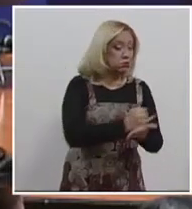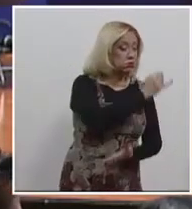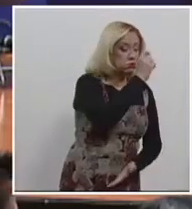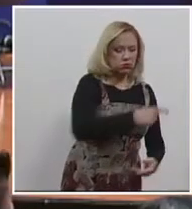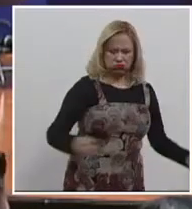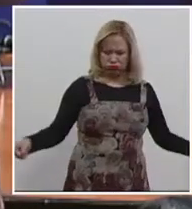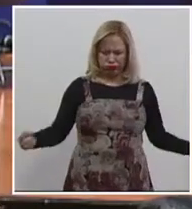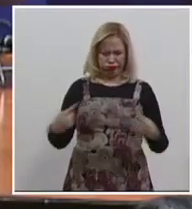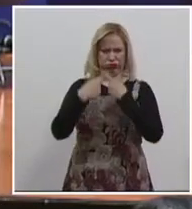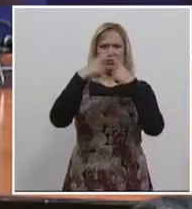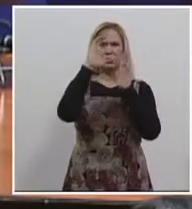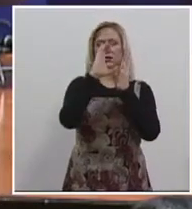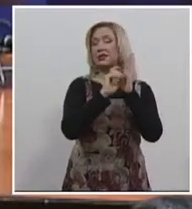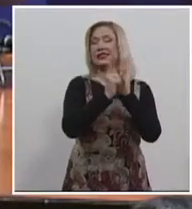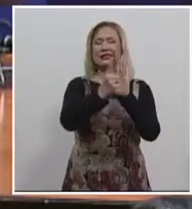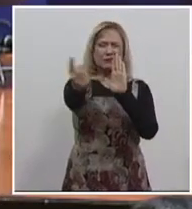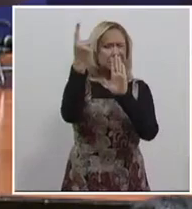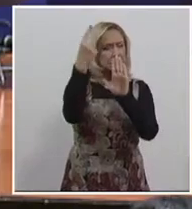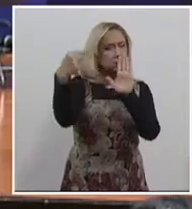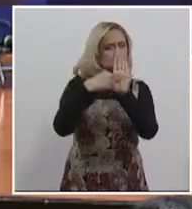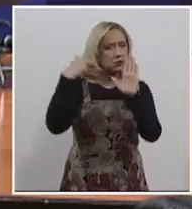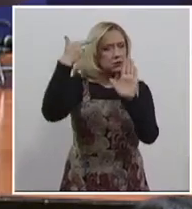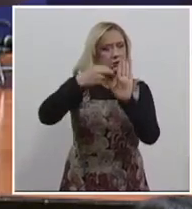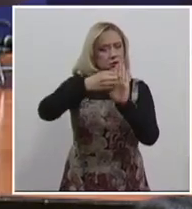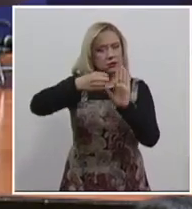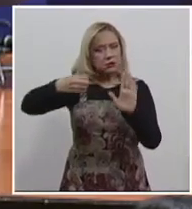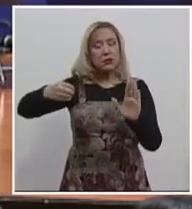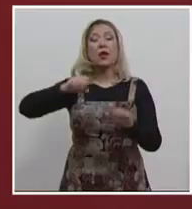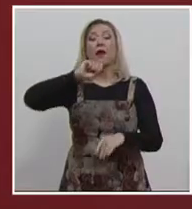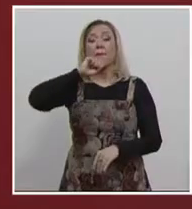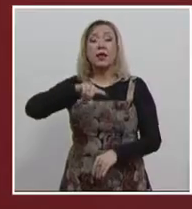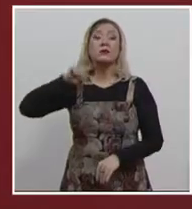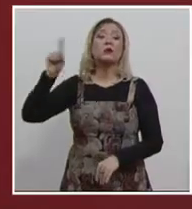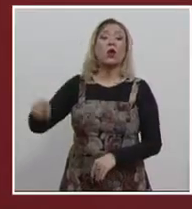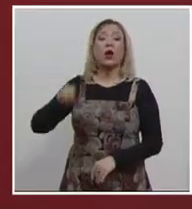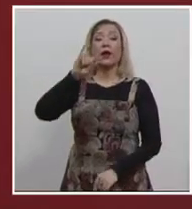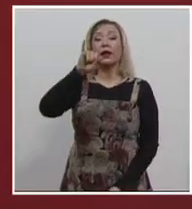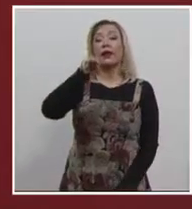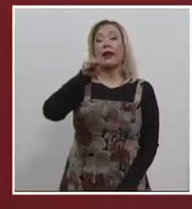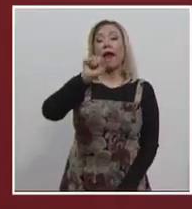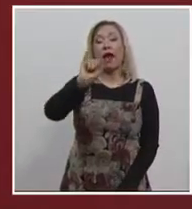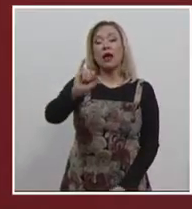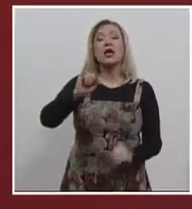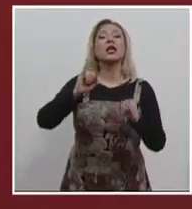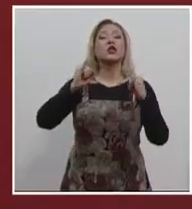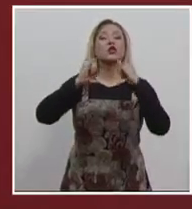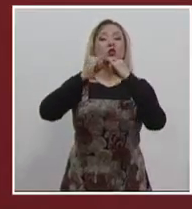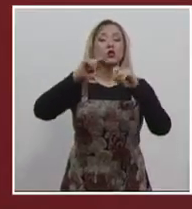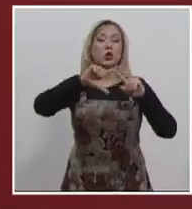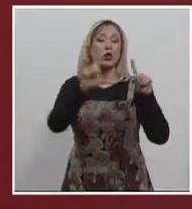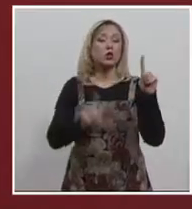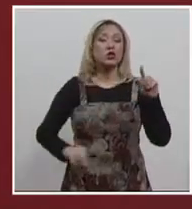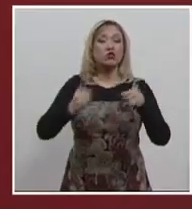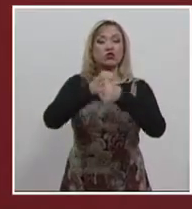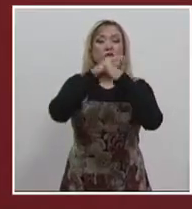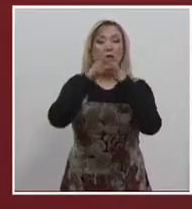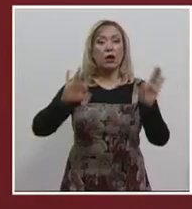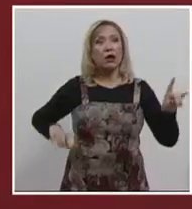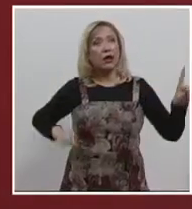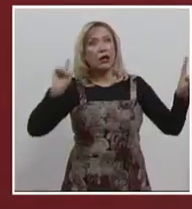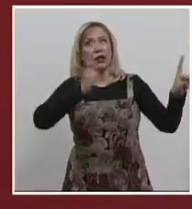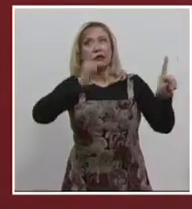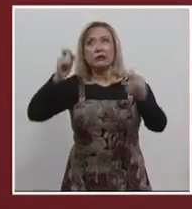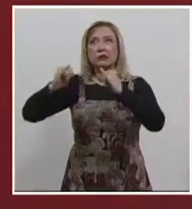constitucionalmente autónomos como el INAI, que también sirven de contrapeso. Porque lo que hace es precisamente permitir